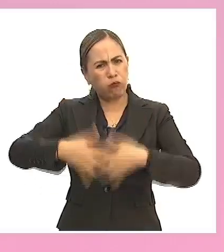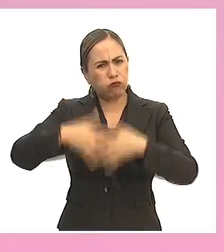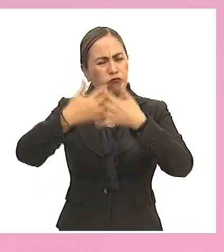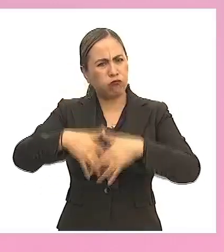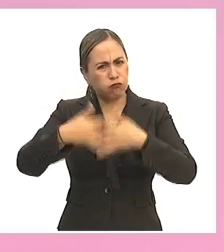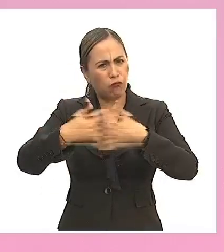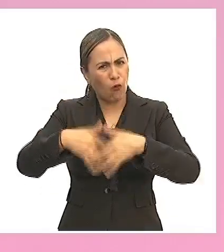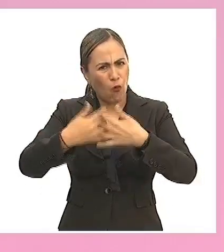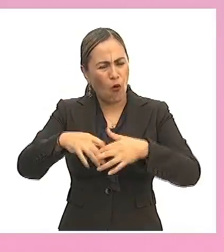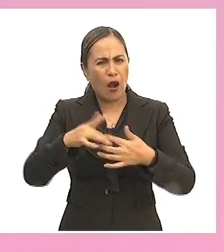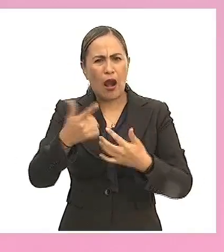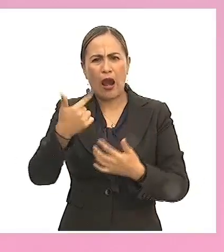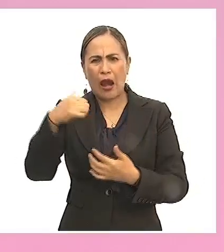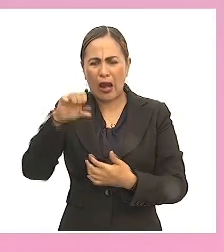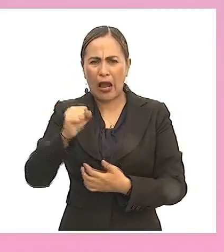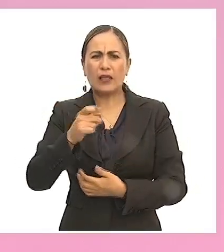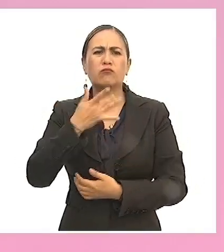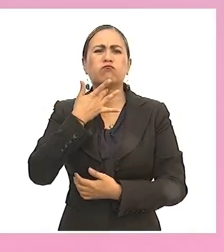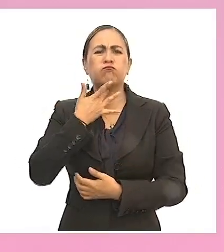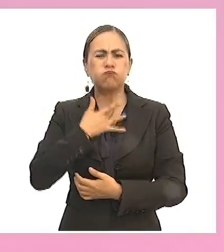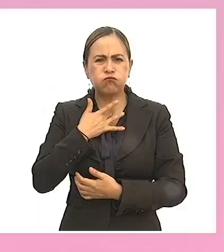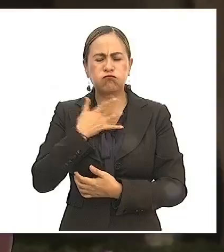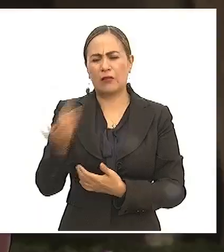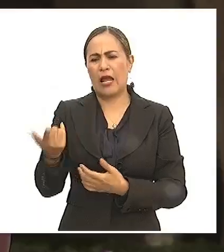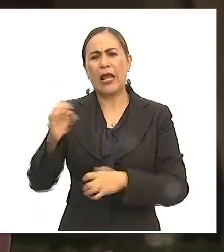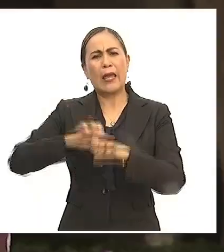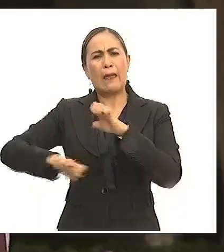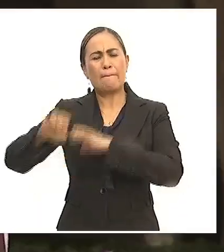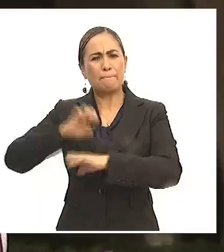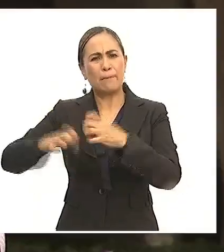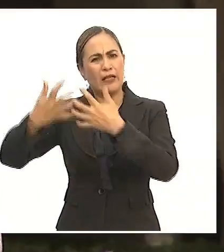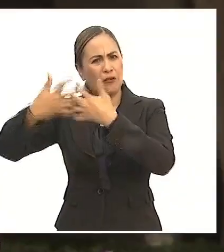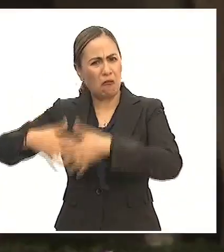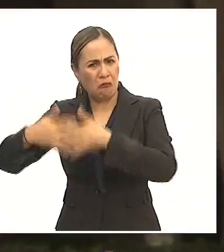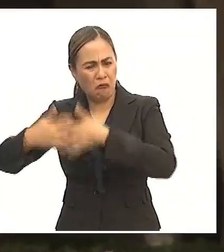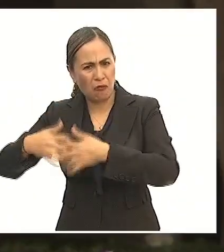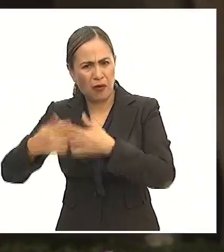las refinerías existentes continuaron